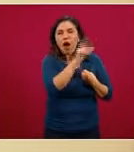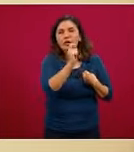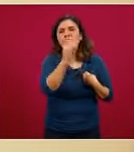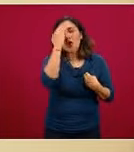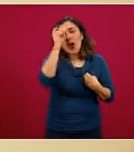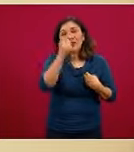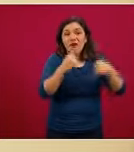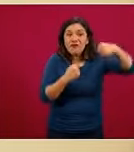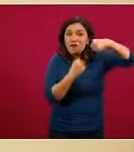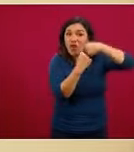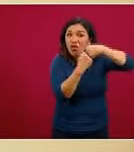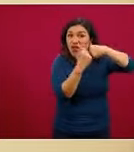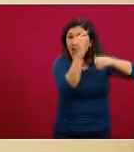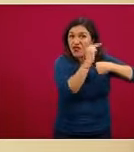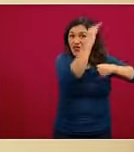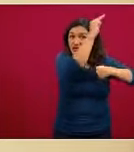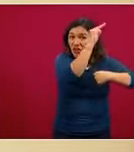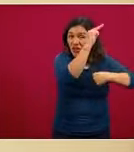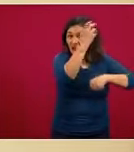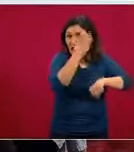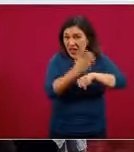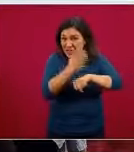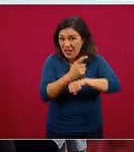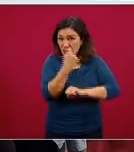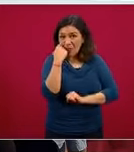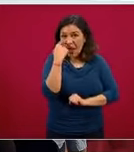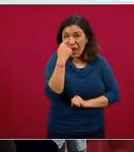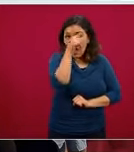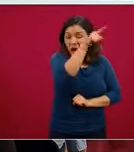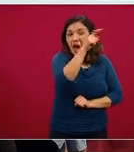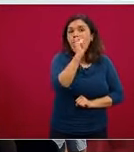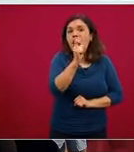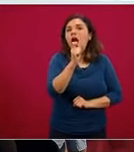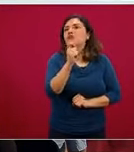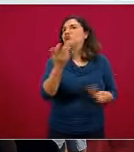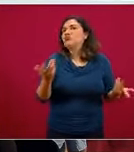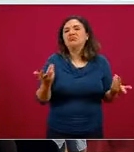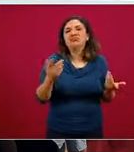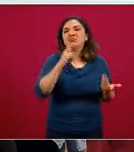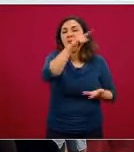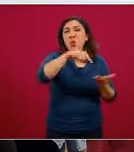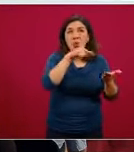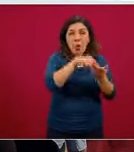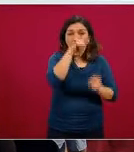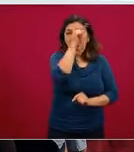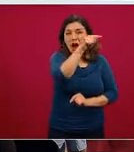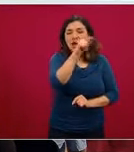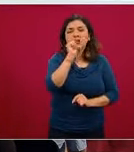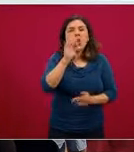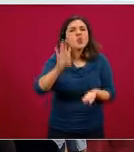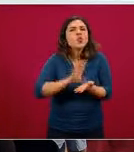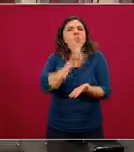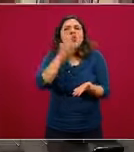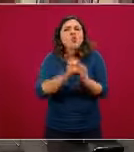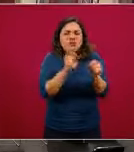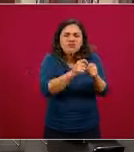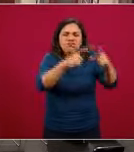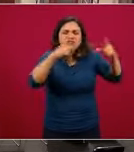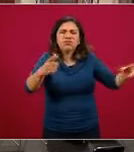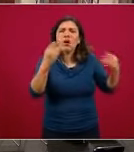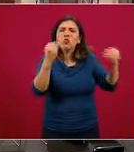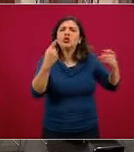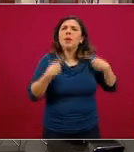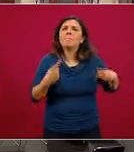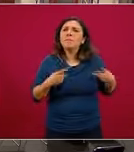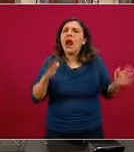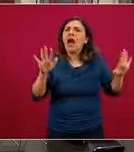línea fronteriza norte de México y sur de los Estados Unidos prácticamente son regiones completas en donde hay una alta movilidad,